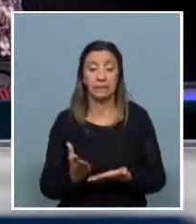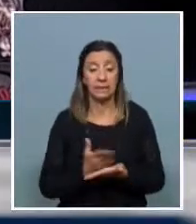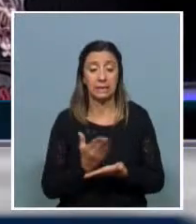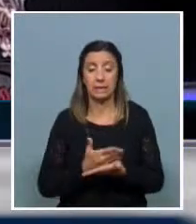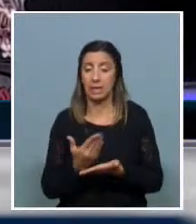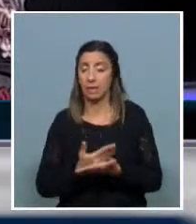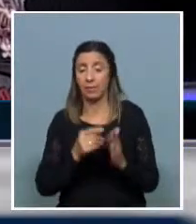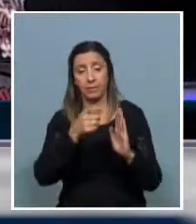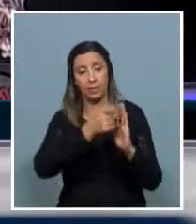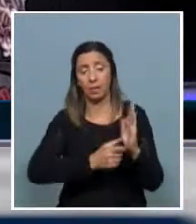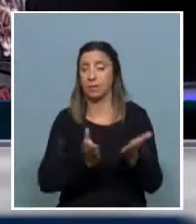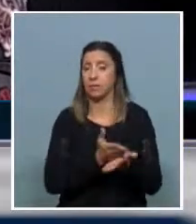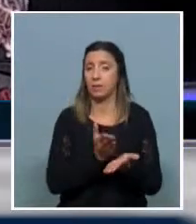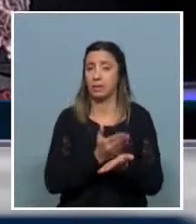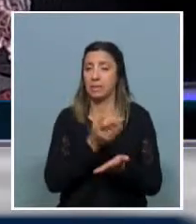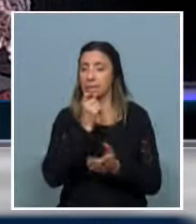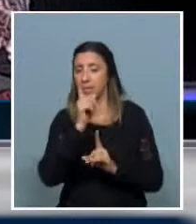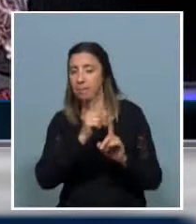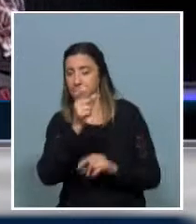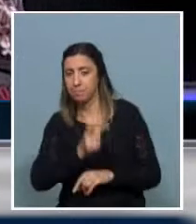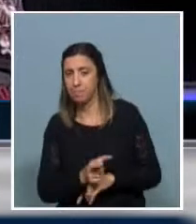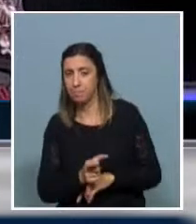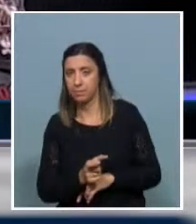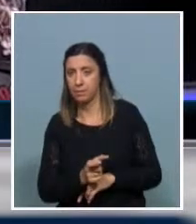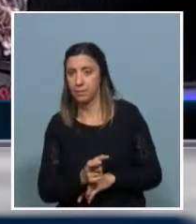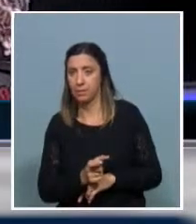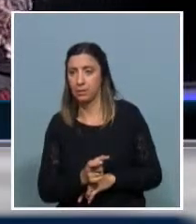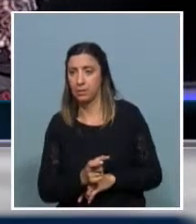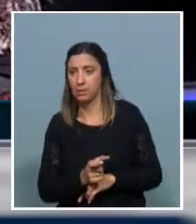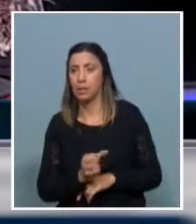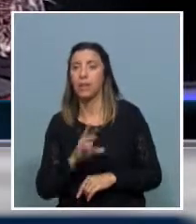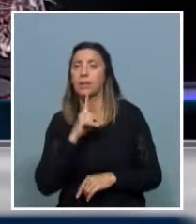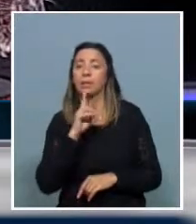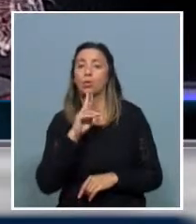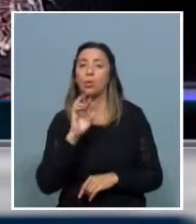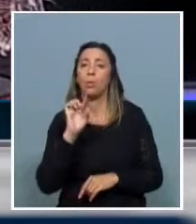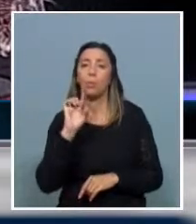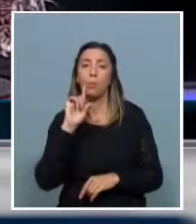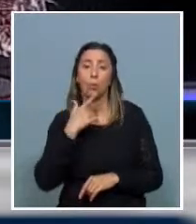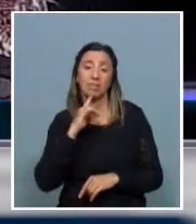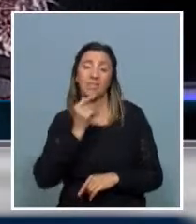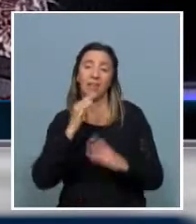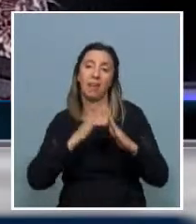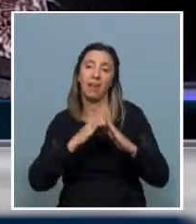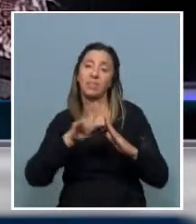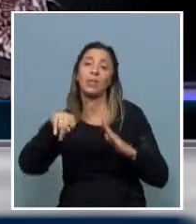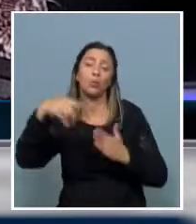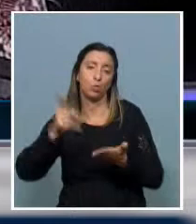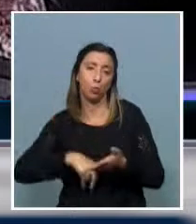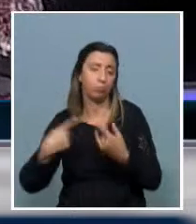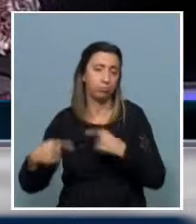descartaban esa lista de la que se subían si aquellas personas tenían lo que se llama catastro positivo, que es que tuviese